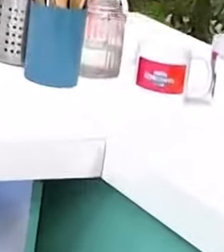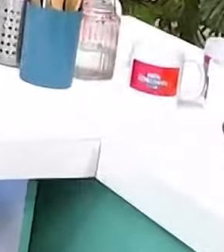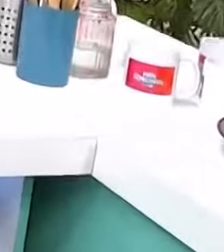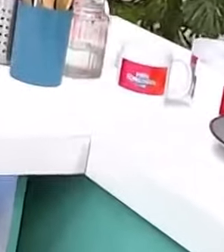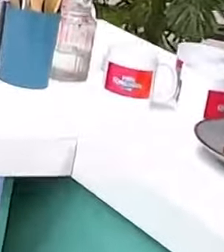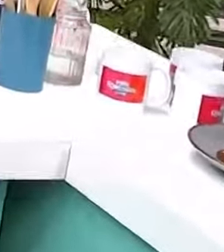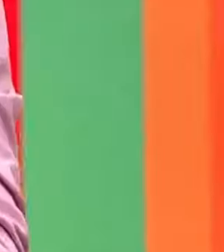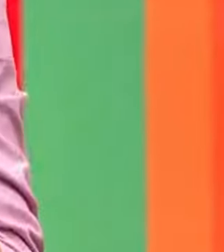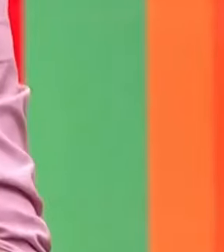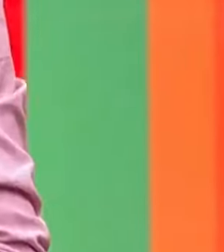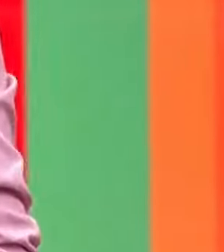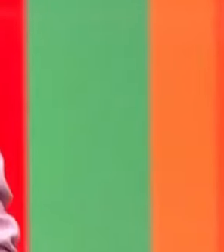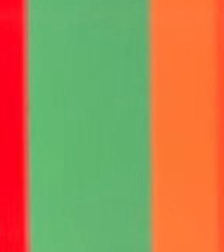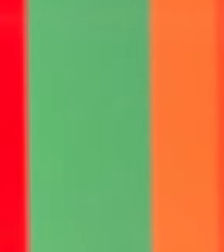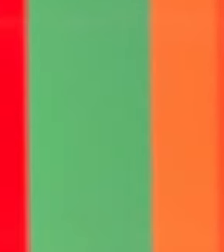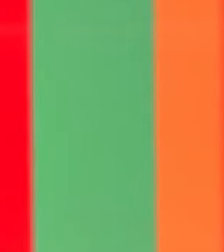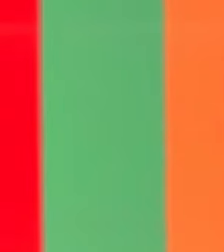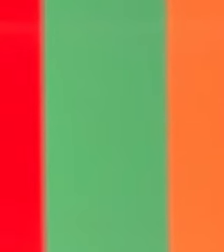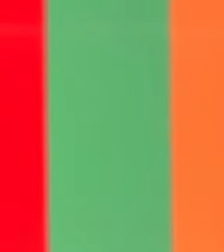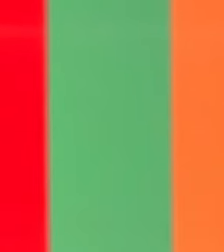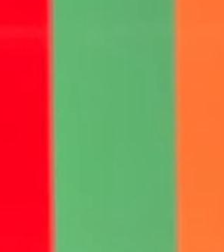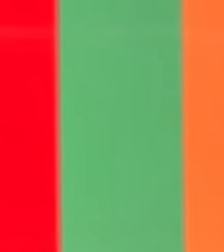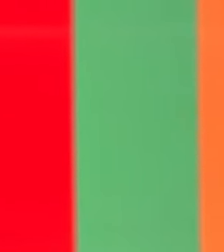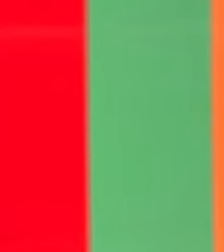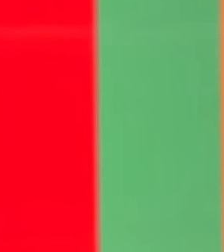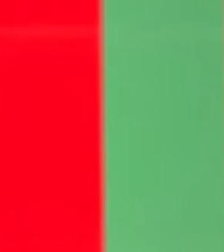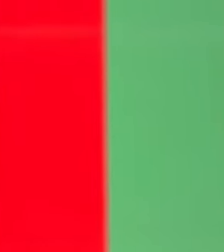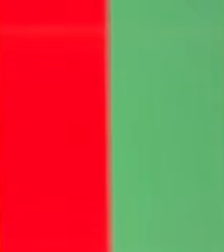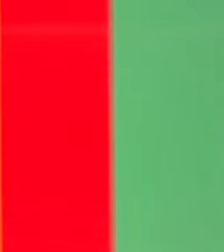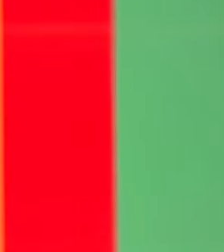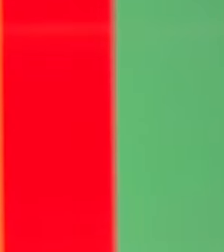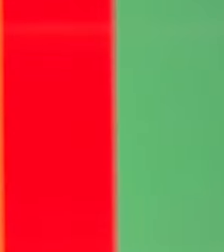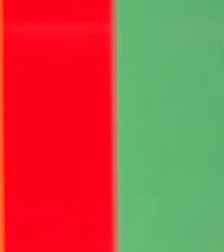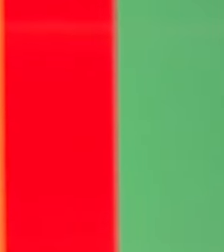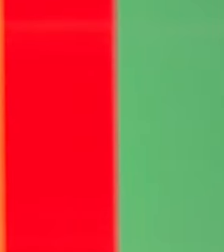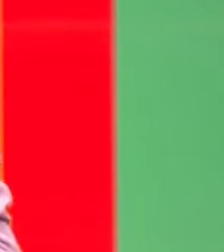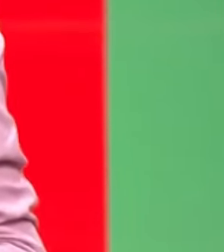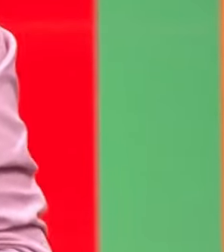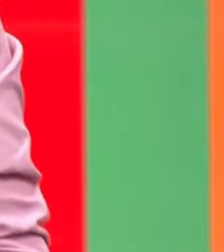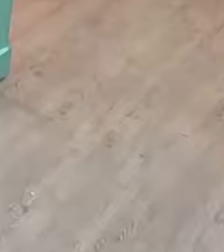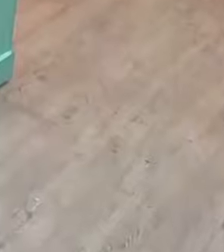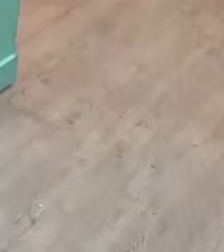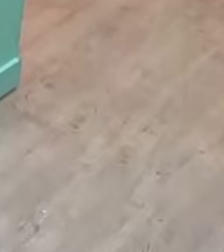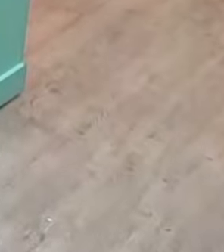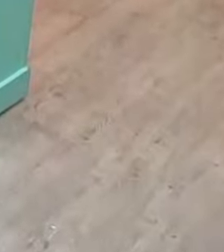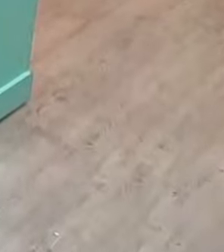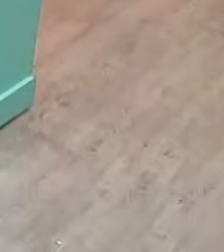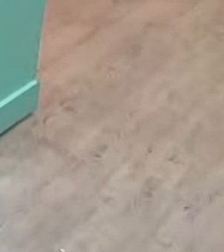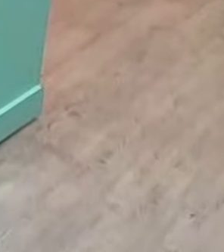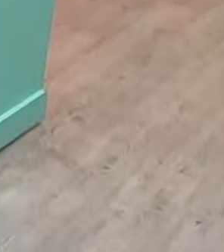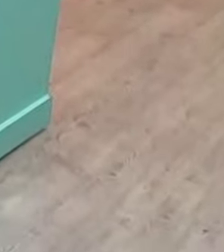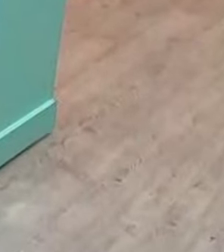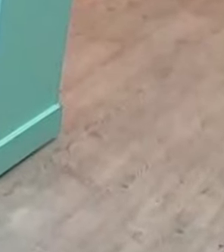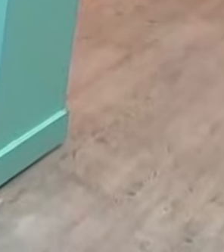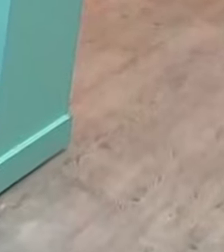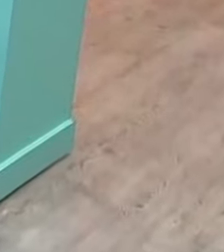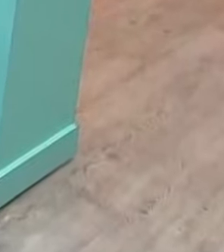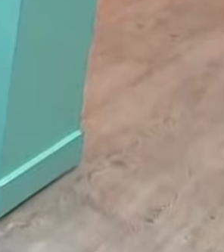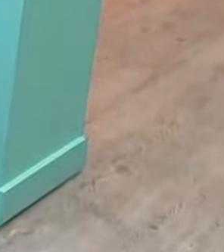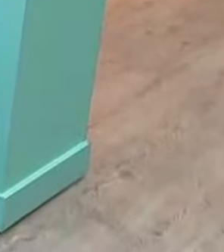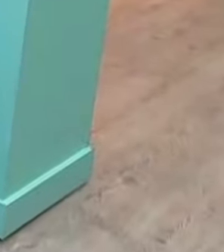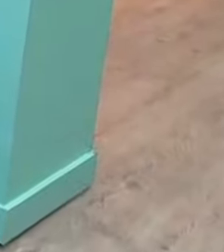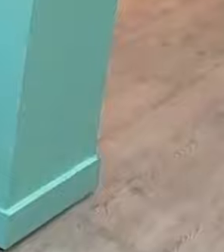Con su leche, habas, ¿no? O sea, también es buenísimo. Este plato, ¿cuánto cuesta más o menos? Cuesta